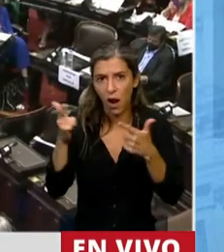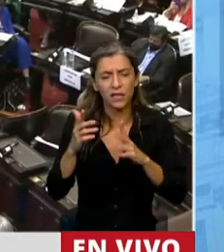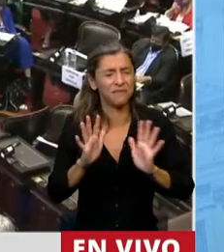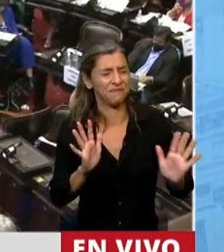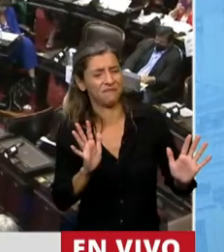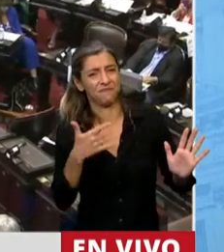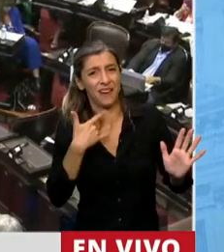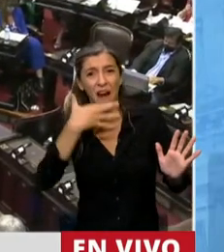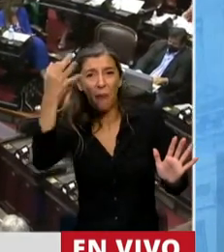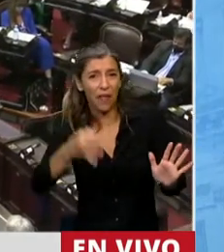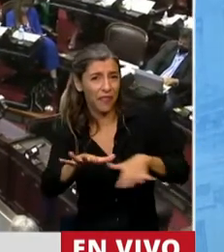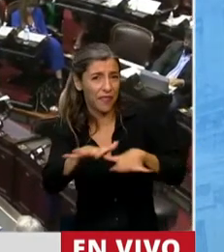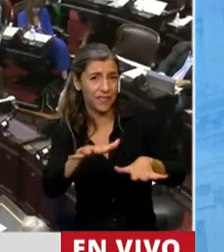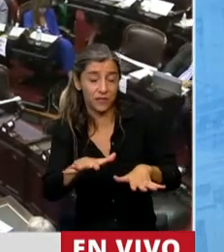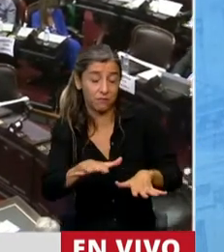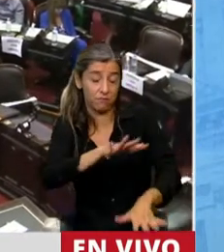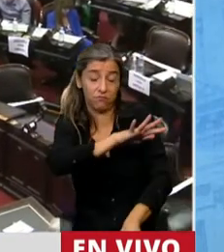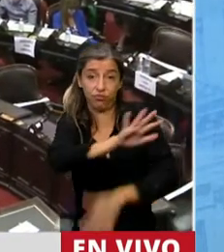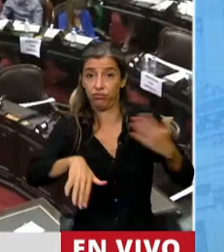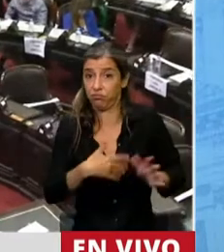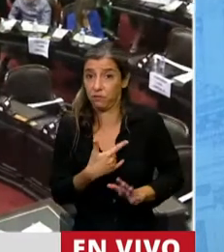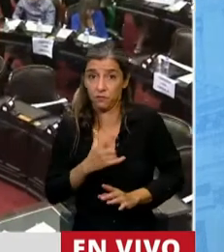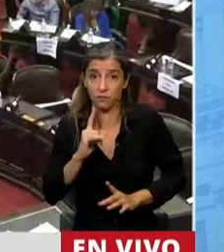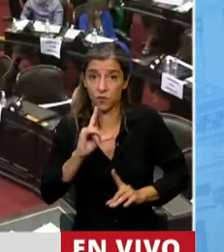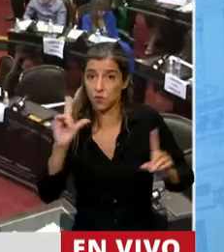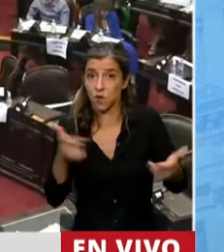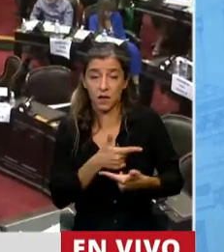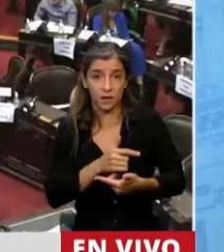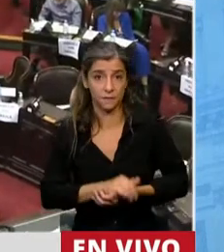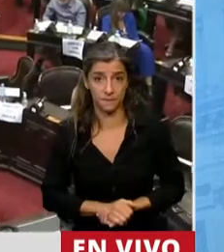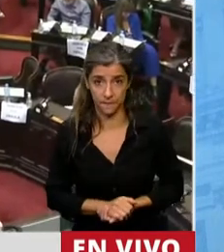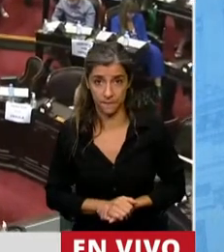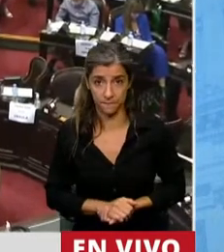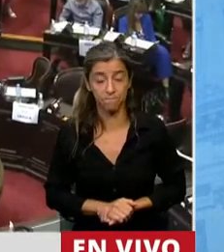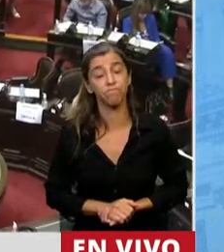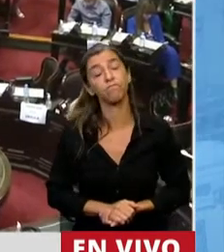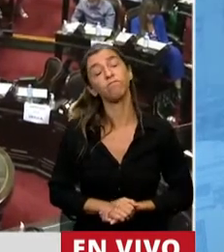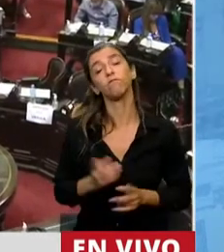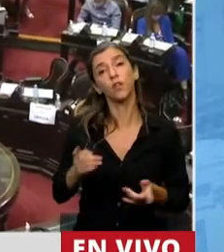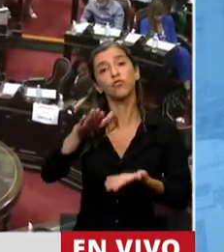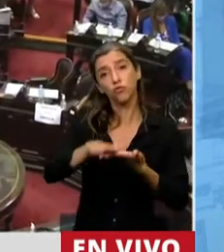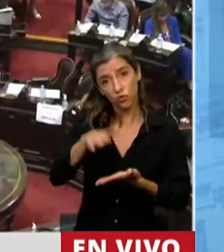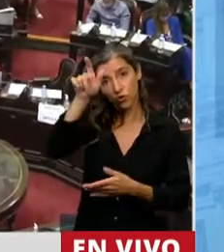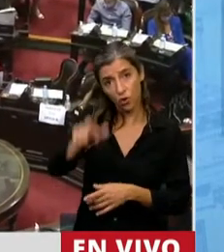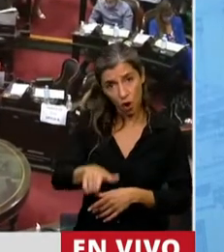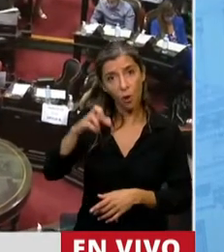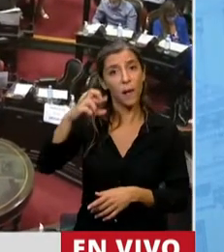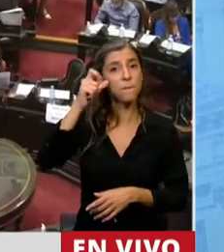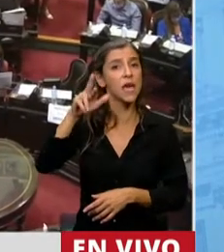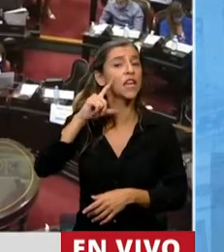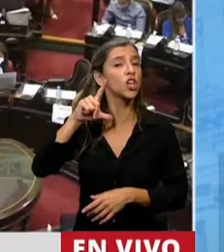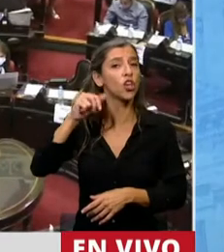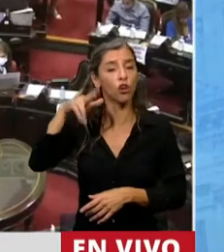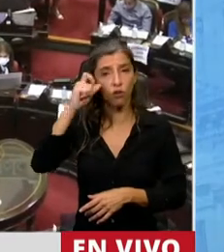presidente, escandaloso. Y en el caso puntual del doctor Pedicone, la